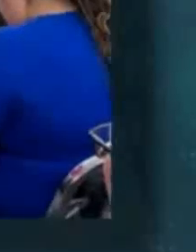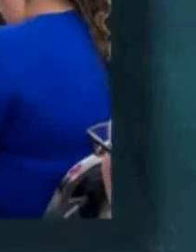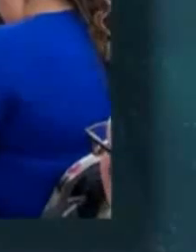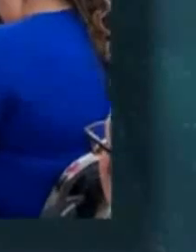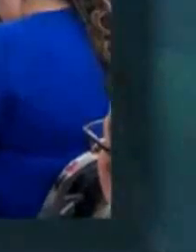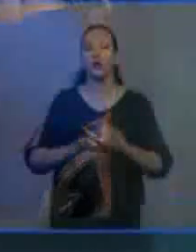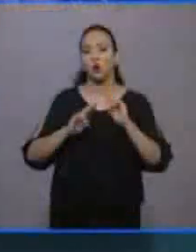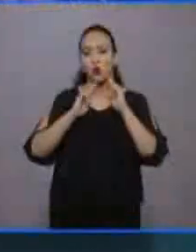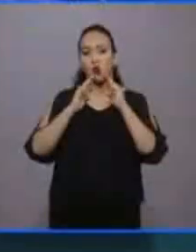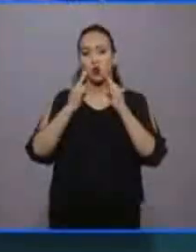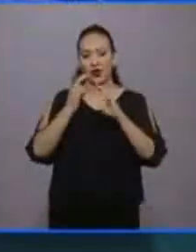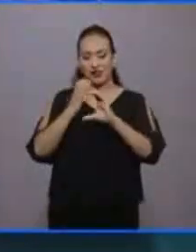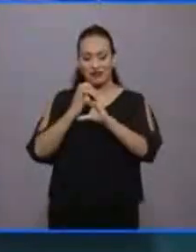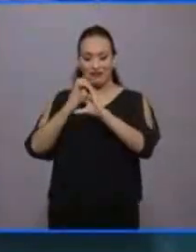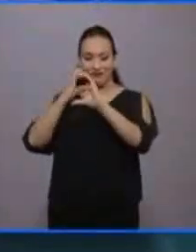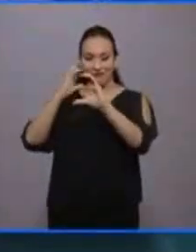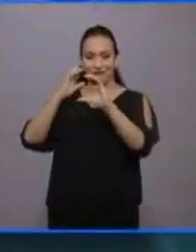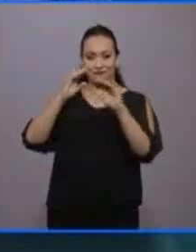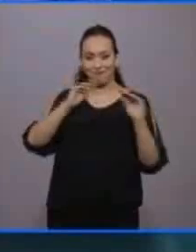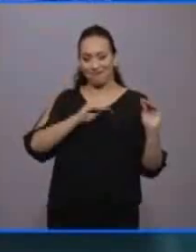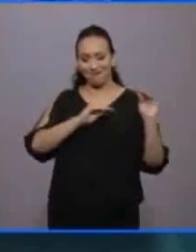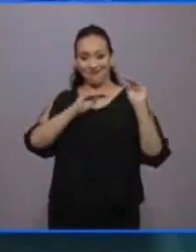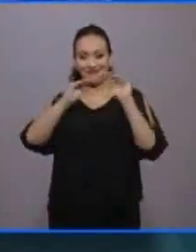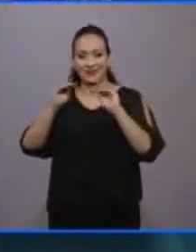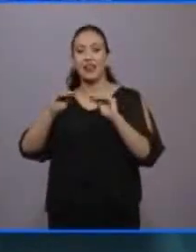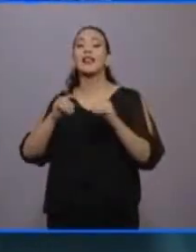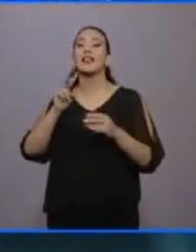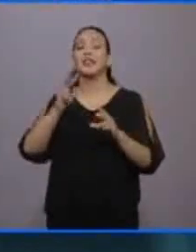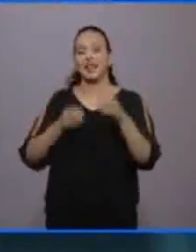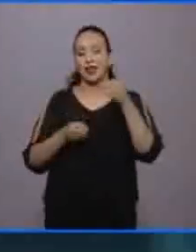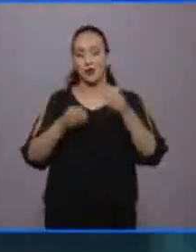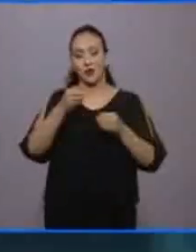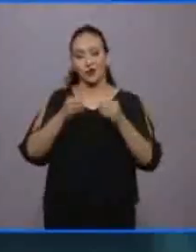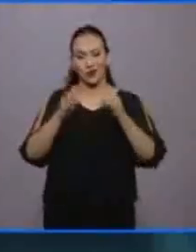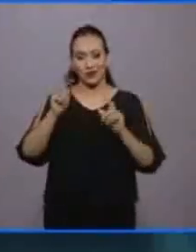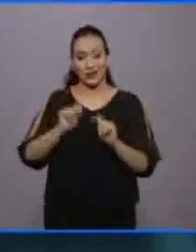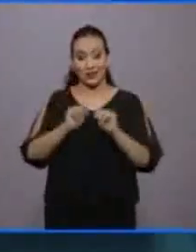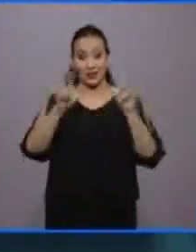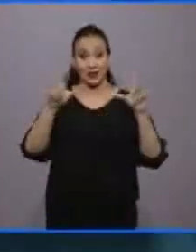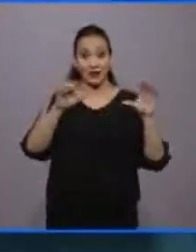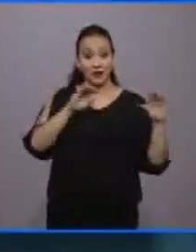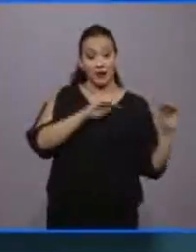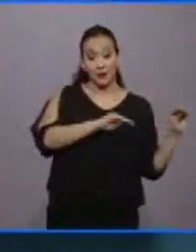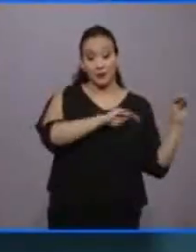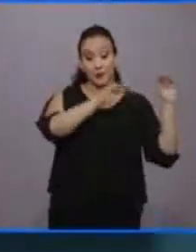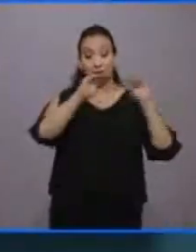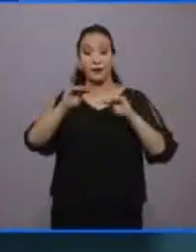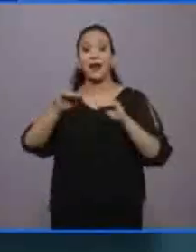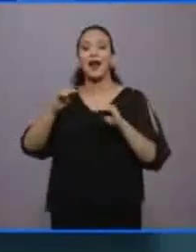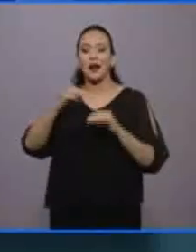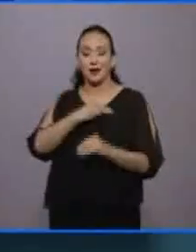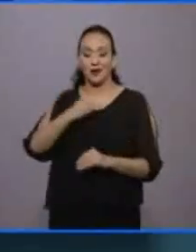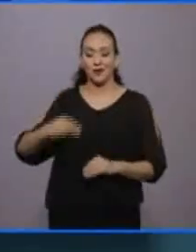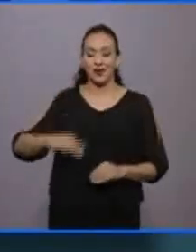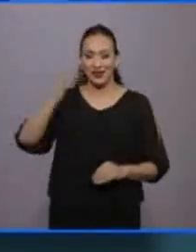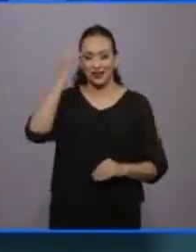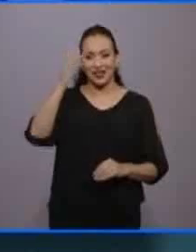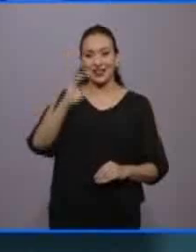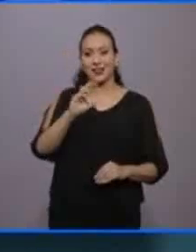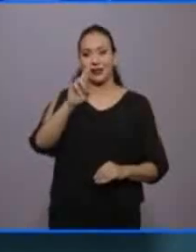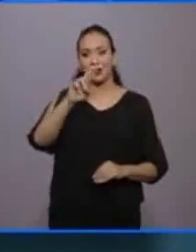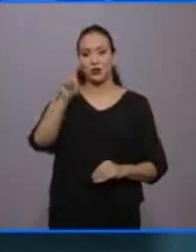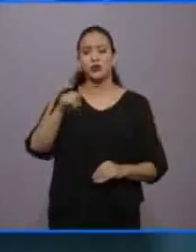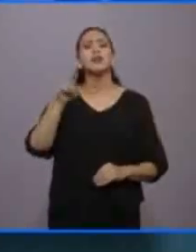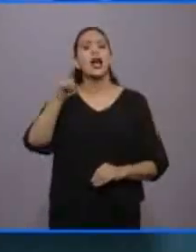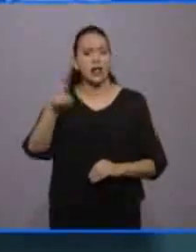La unidad móvil del Centro Estatal de Justicia Alternativa de Tlaxcala se trasladó al municipio de Santa Cruz, donde brindará sus servicios